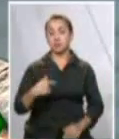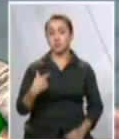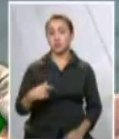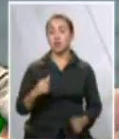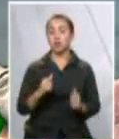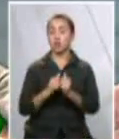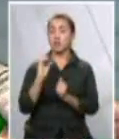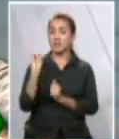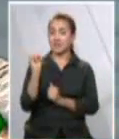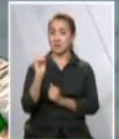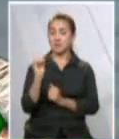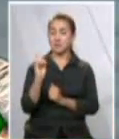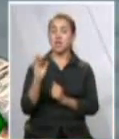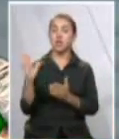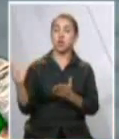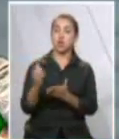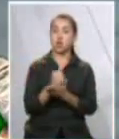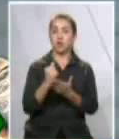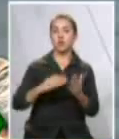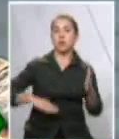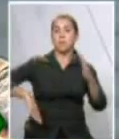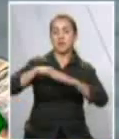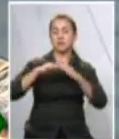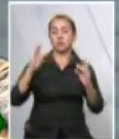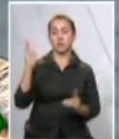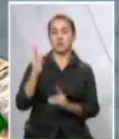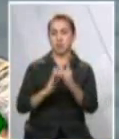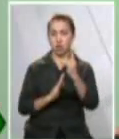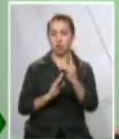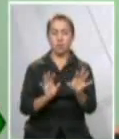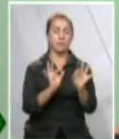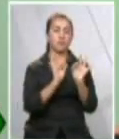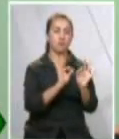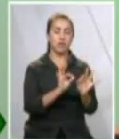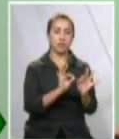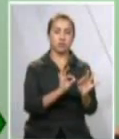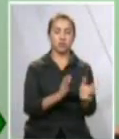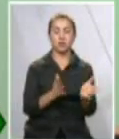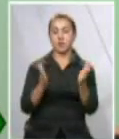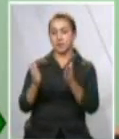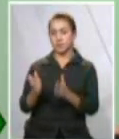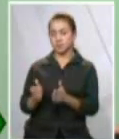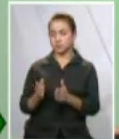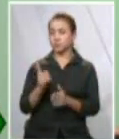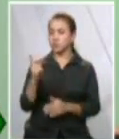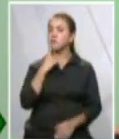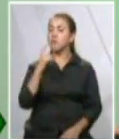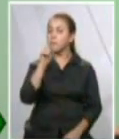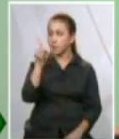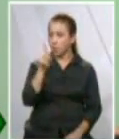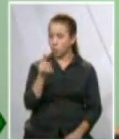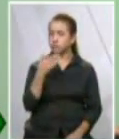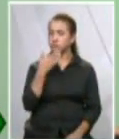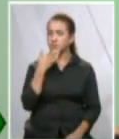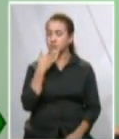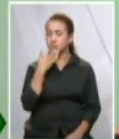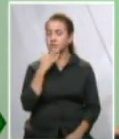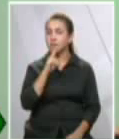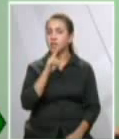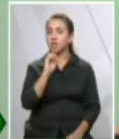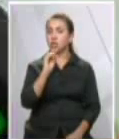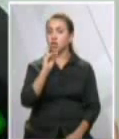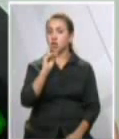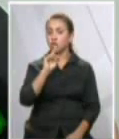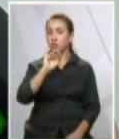con discapacidad logre su máximo potencial de desarrollo. Perfecto. Una pregunta también, Rodrigo, para